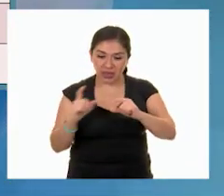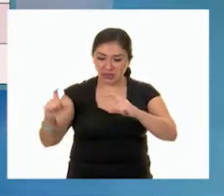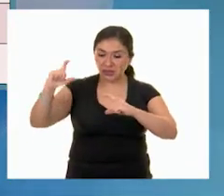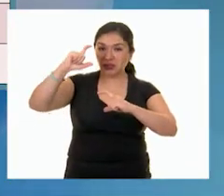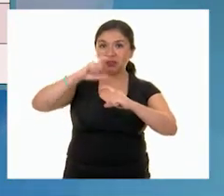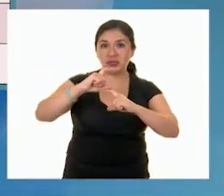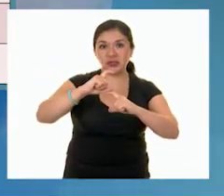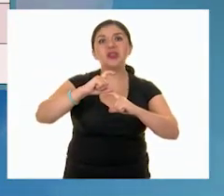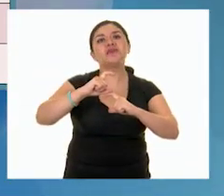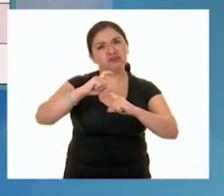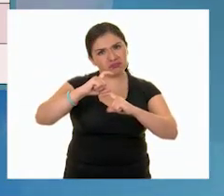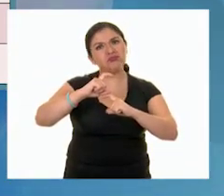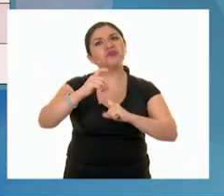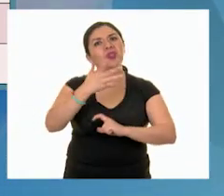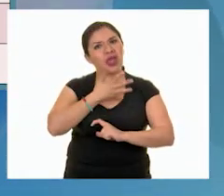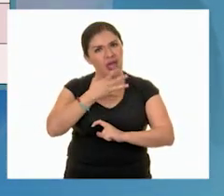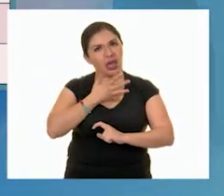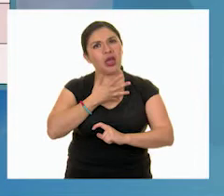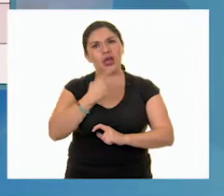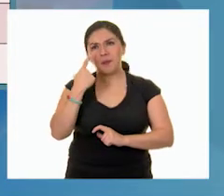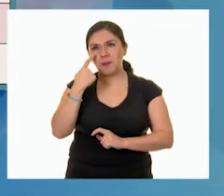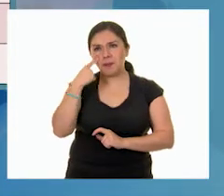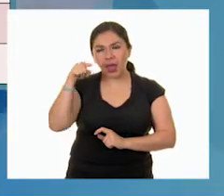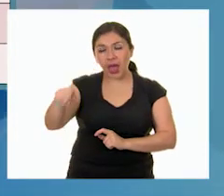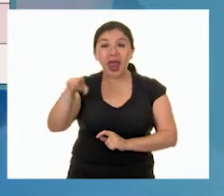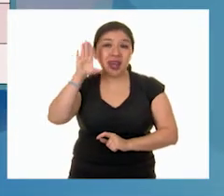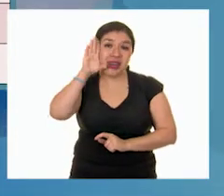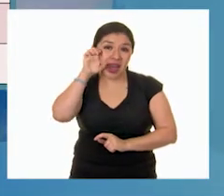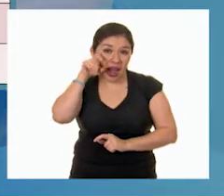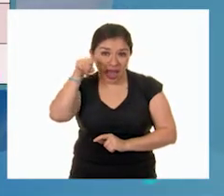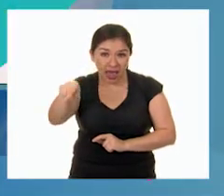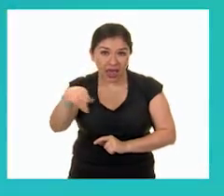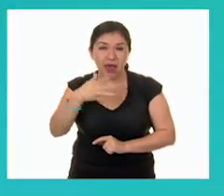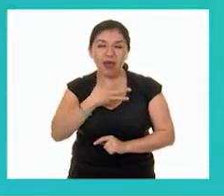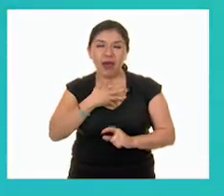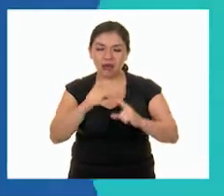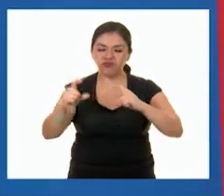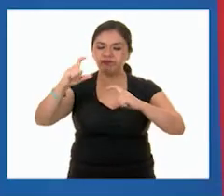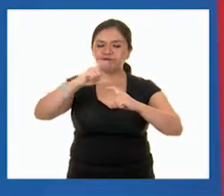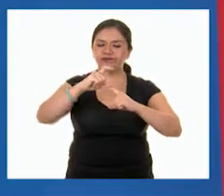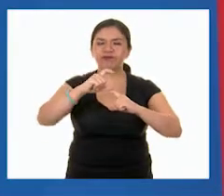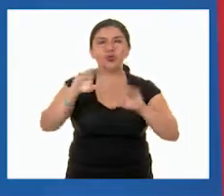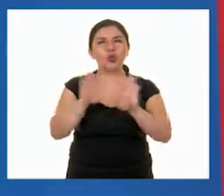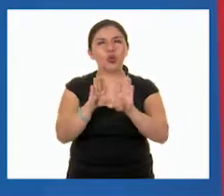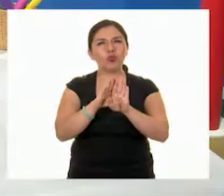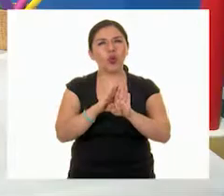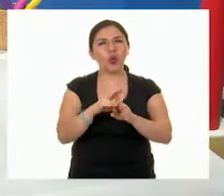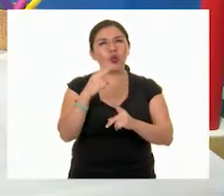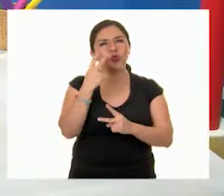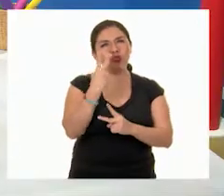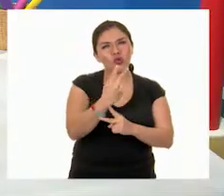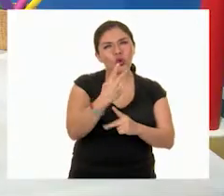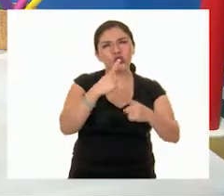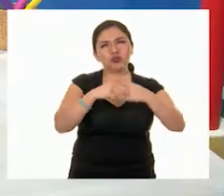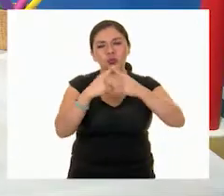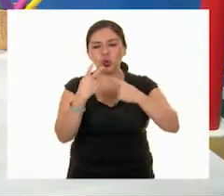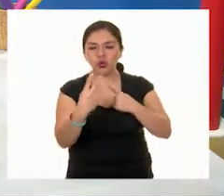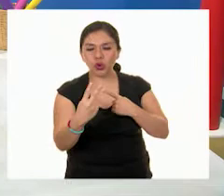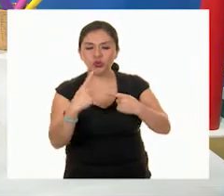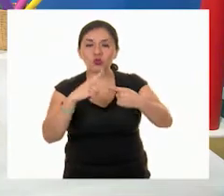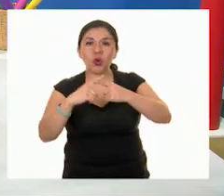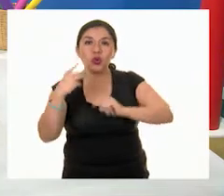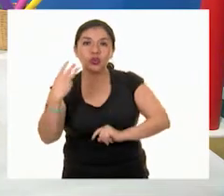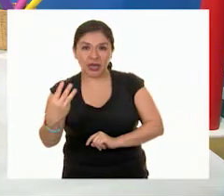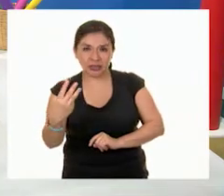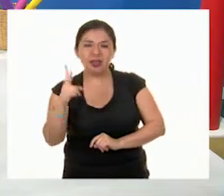prisma, entonces tendríamos que el naranja mediría 2 por 2 por